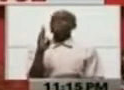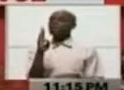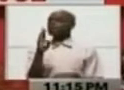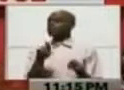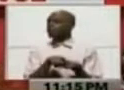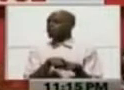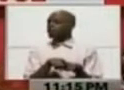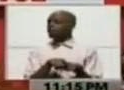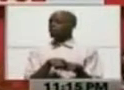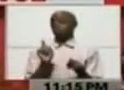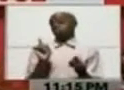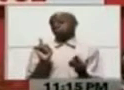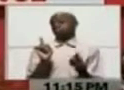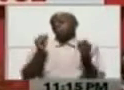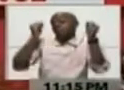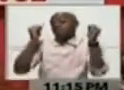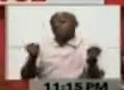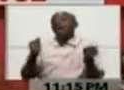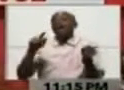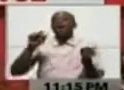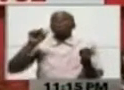Ah, pues yo no soy bilingüe, yo solo...